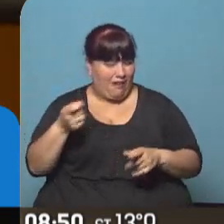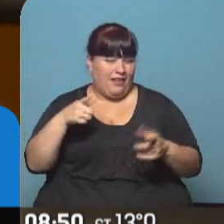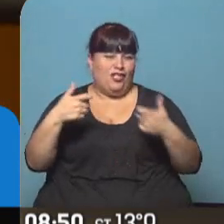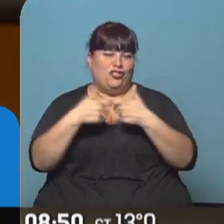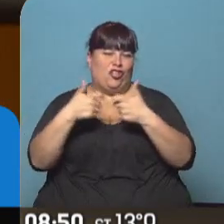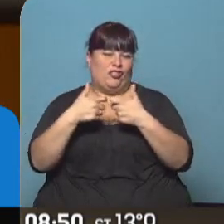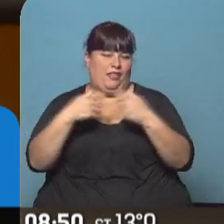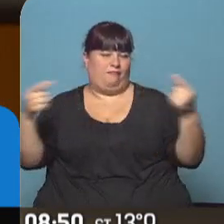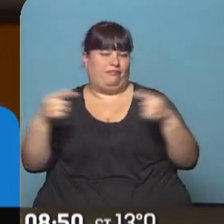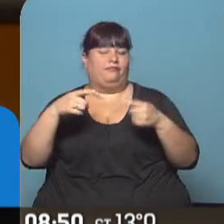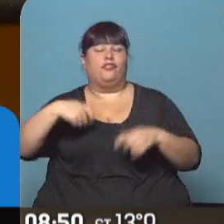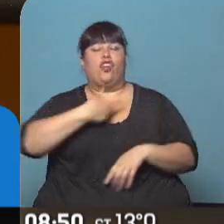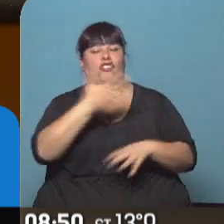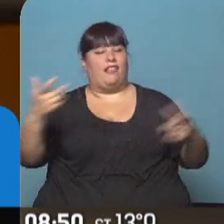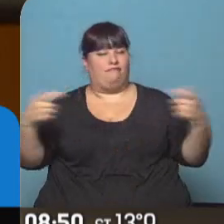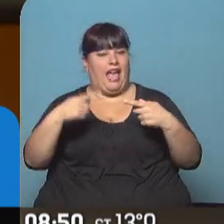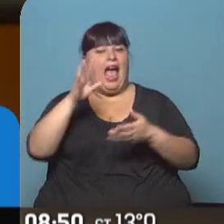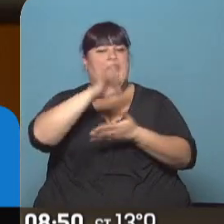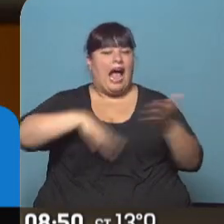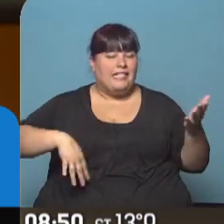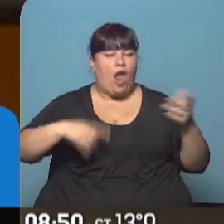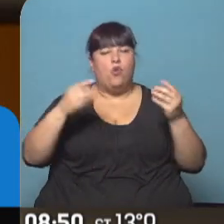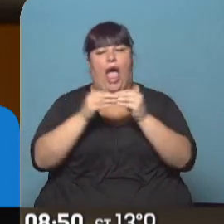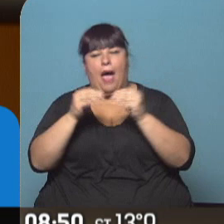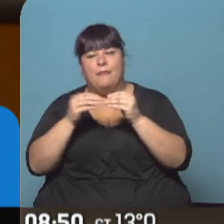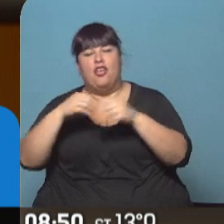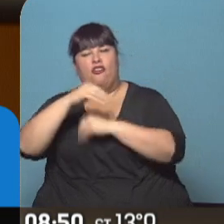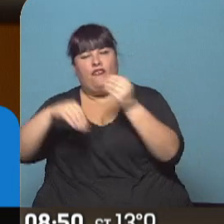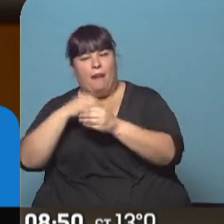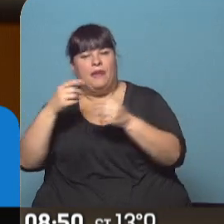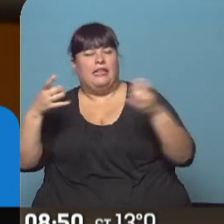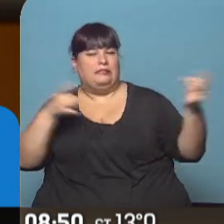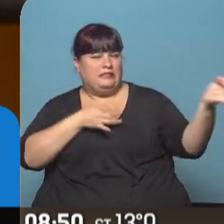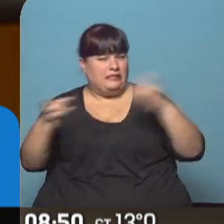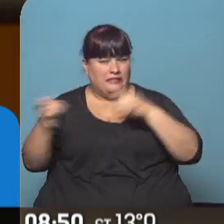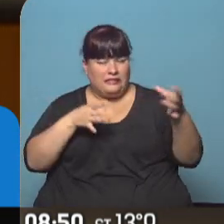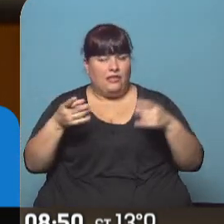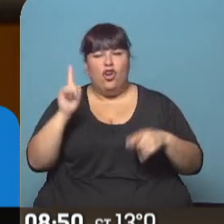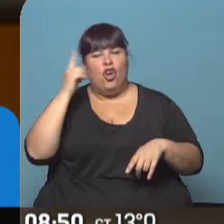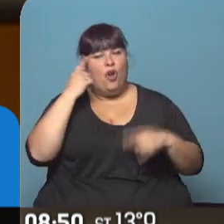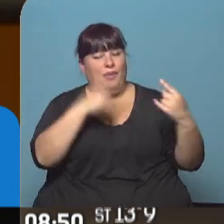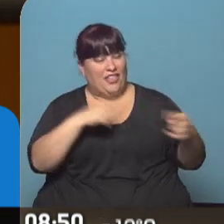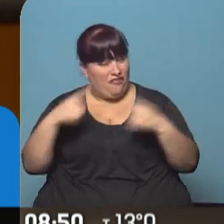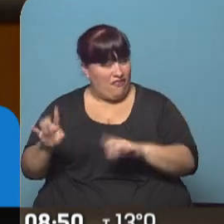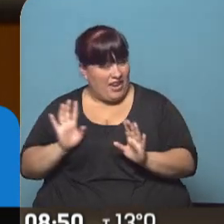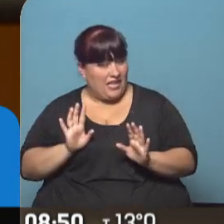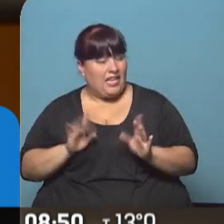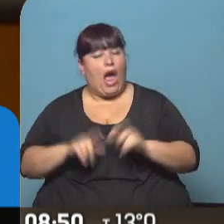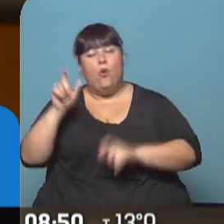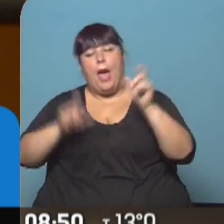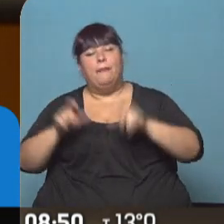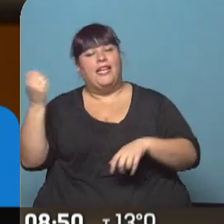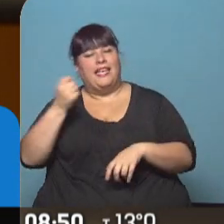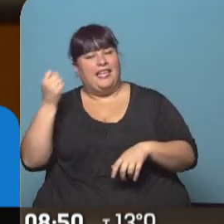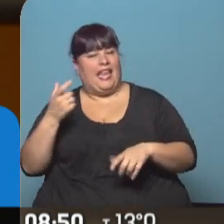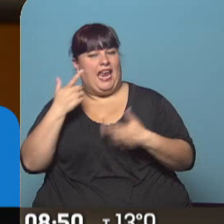sociedad que está enfrentada. Esos catalanes, esas familias, esos amigos, lo estás oyendo, esa persecución por no pensar igual que unos señores que